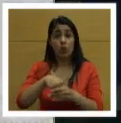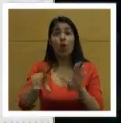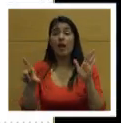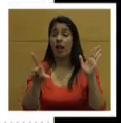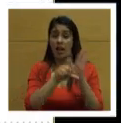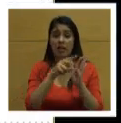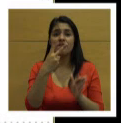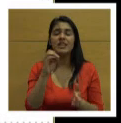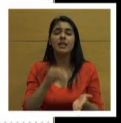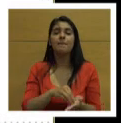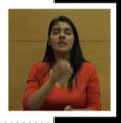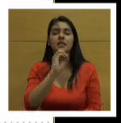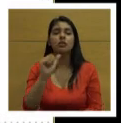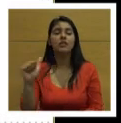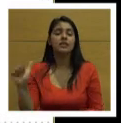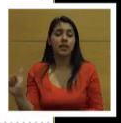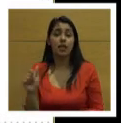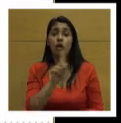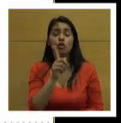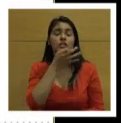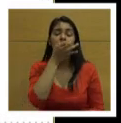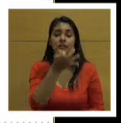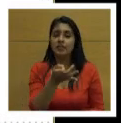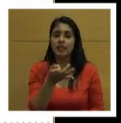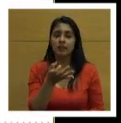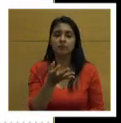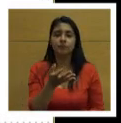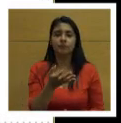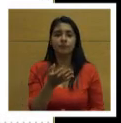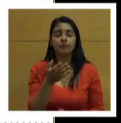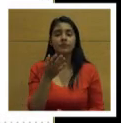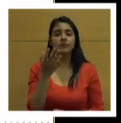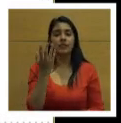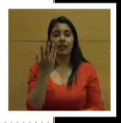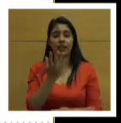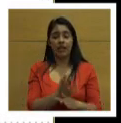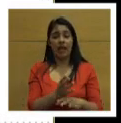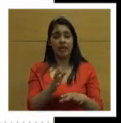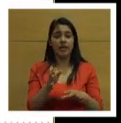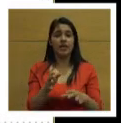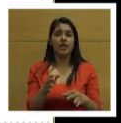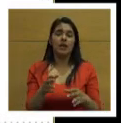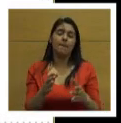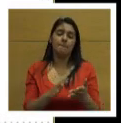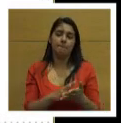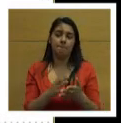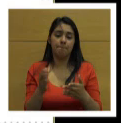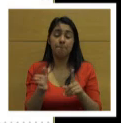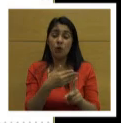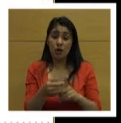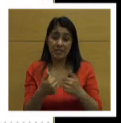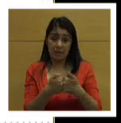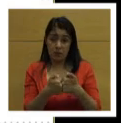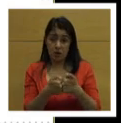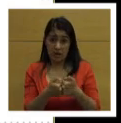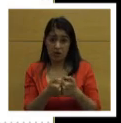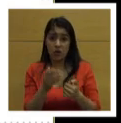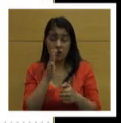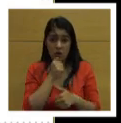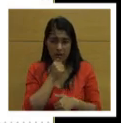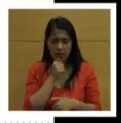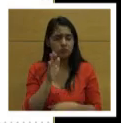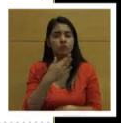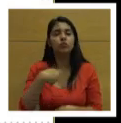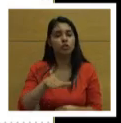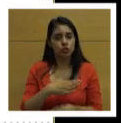cierto, 20.066 no se establece que todavía la violencia en el pololeo, digamos, está sancionada en la ley 066, nosotros